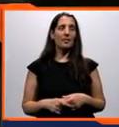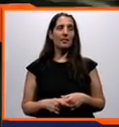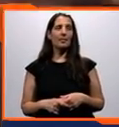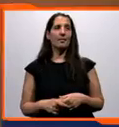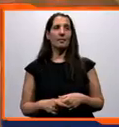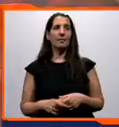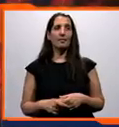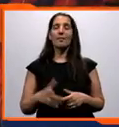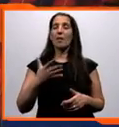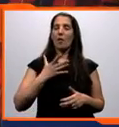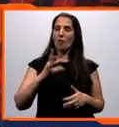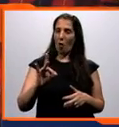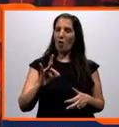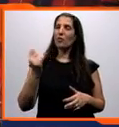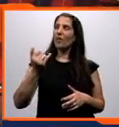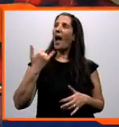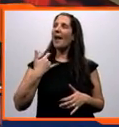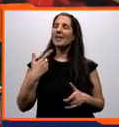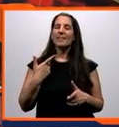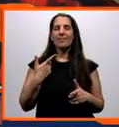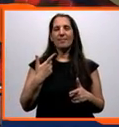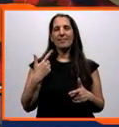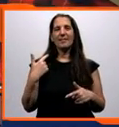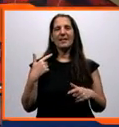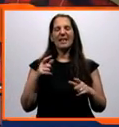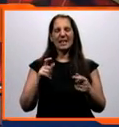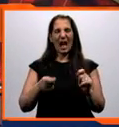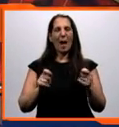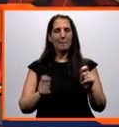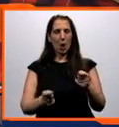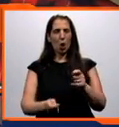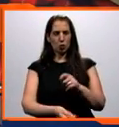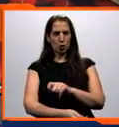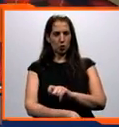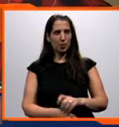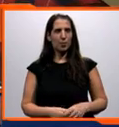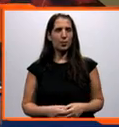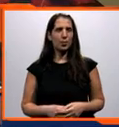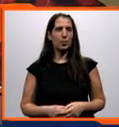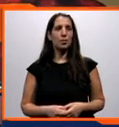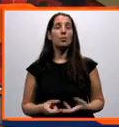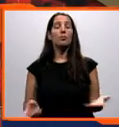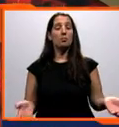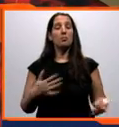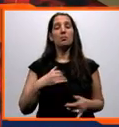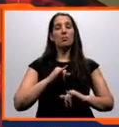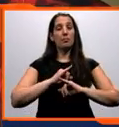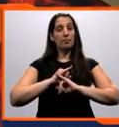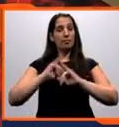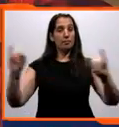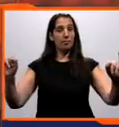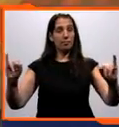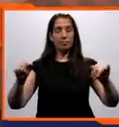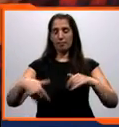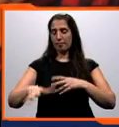algunos cambios en el mundo del tc anuncia que se va a fin de